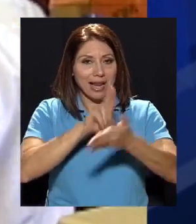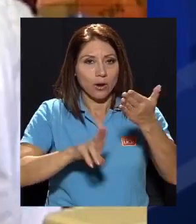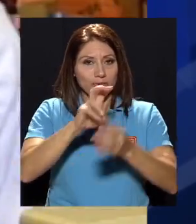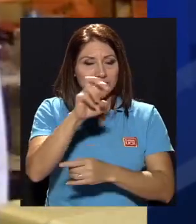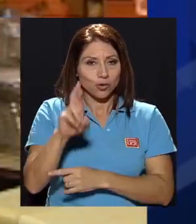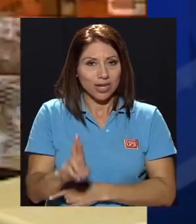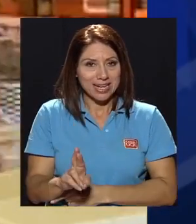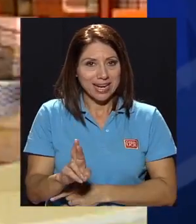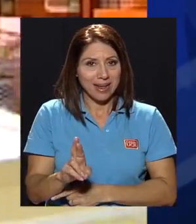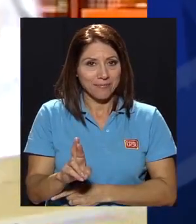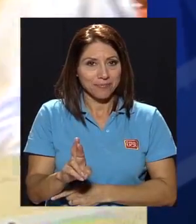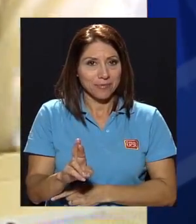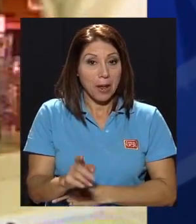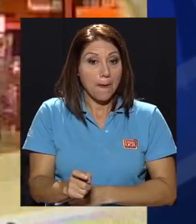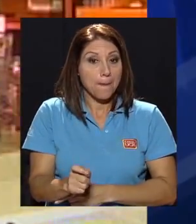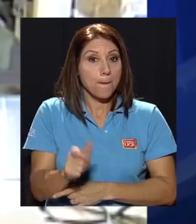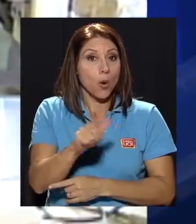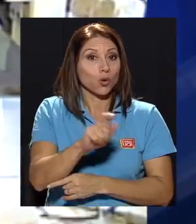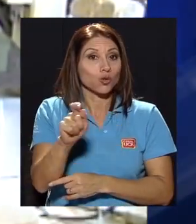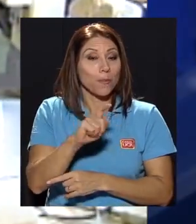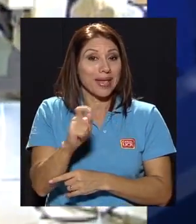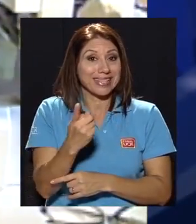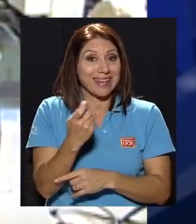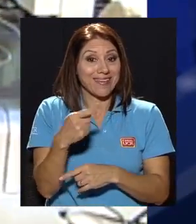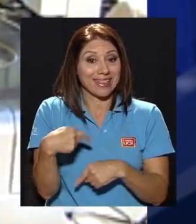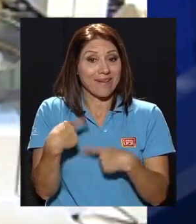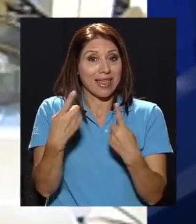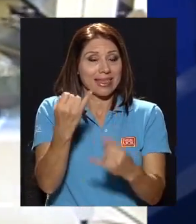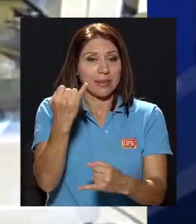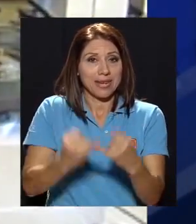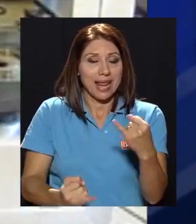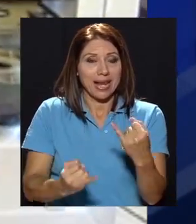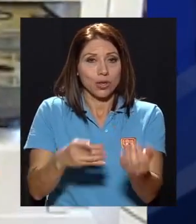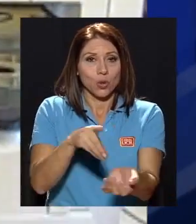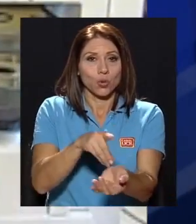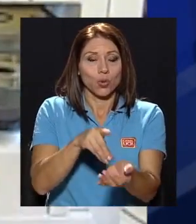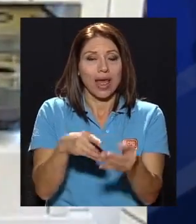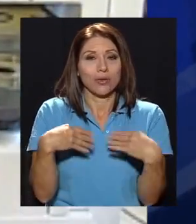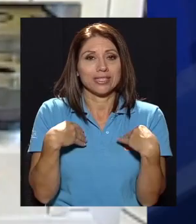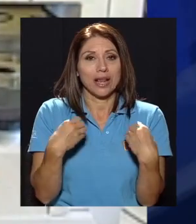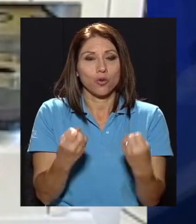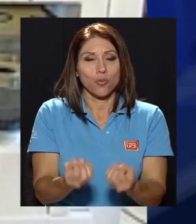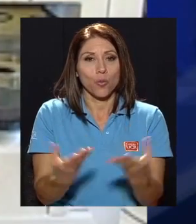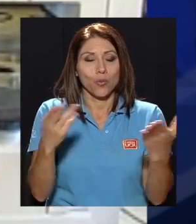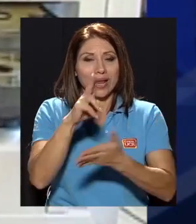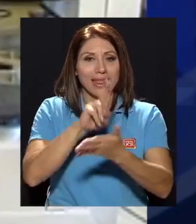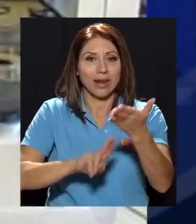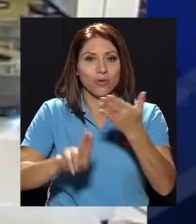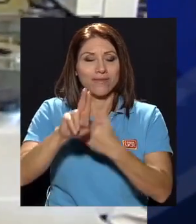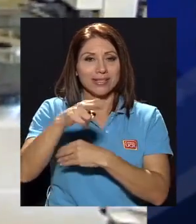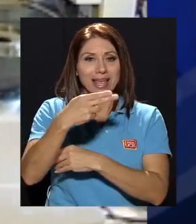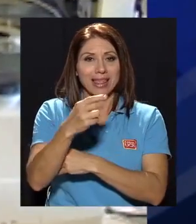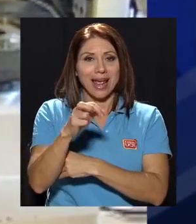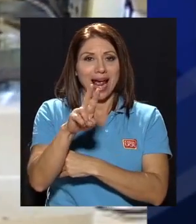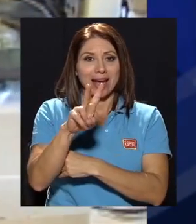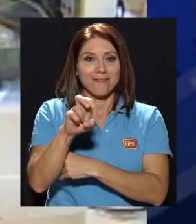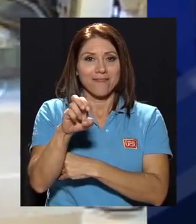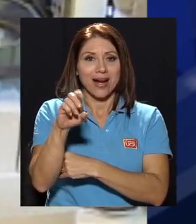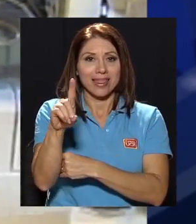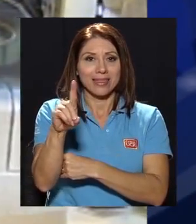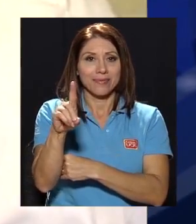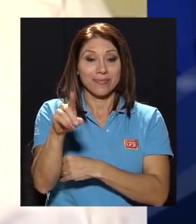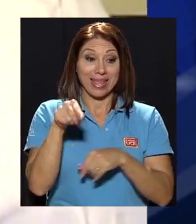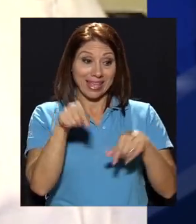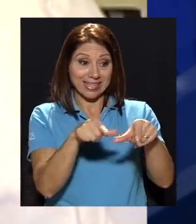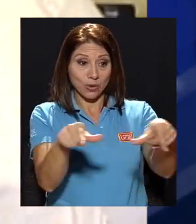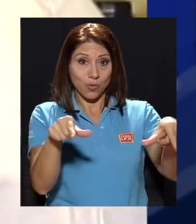Rica y a pocos meses de su doctorado en salud pública de la Universidad de Harvard. El estudio Cauqué, en primer lugar, es